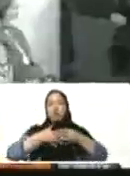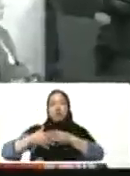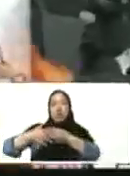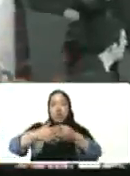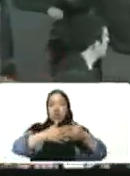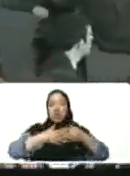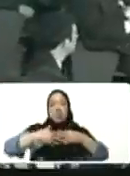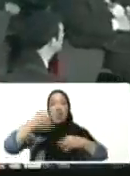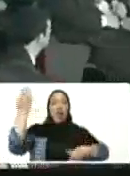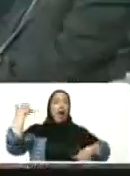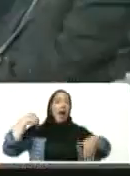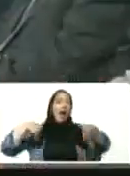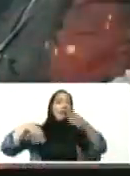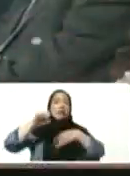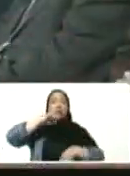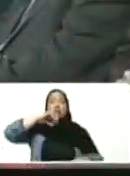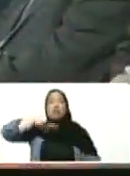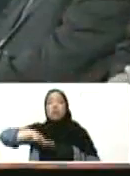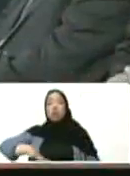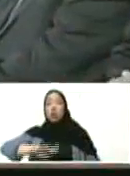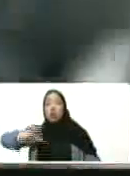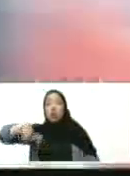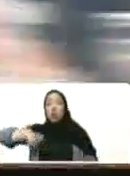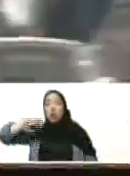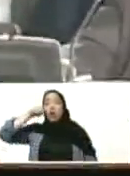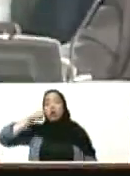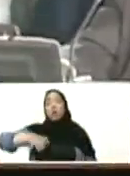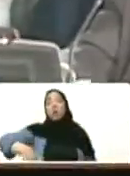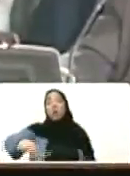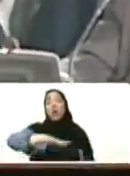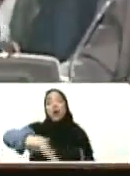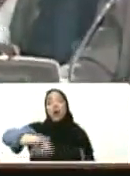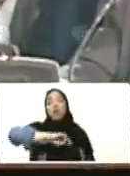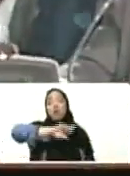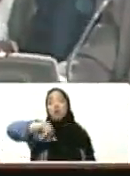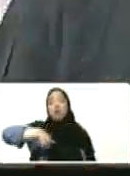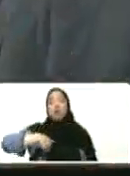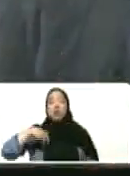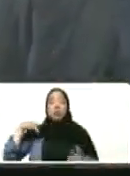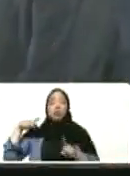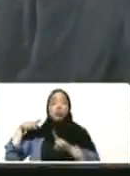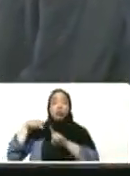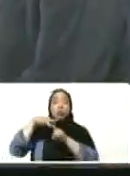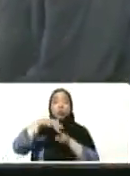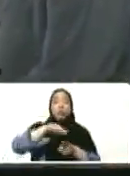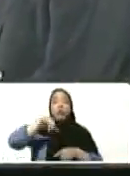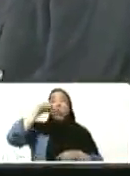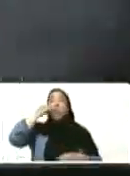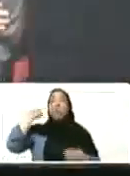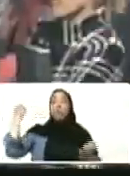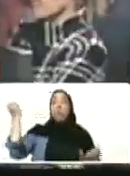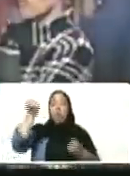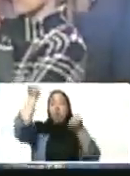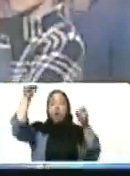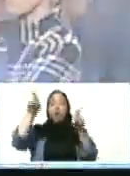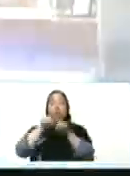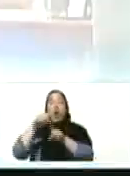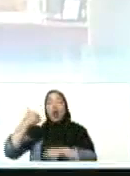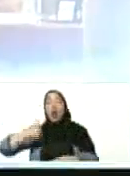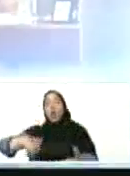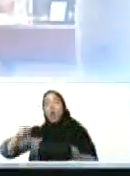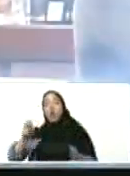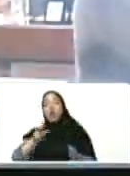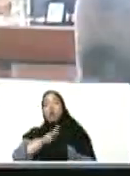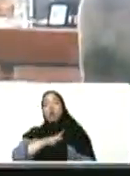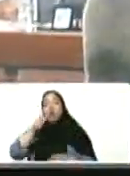estadounidense había esgrimido contra nuestros pueblos. Si no hubiera sido por la lucha de hombres como Kirchner, Lula,